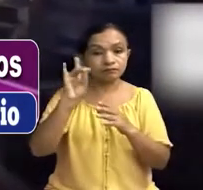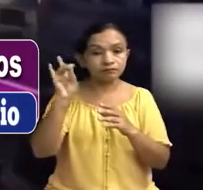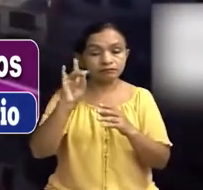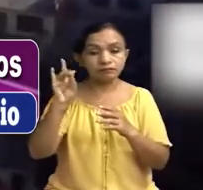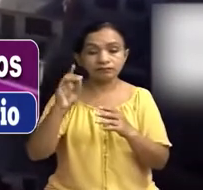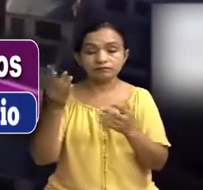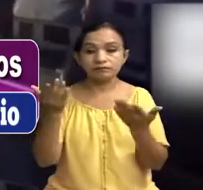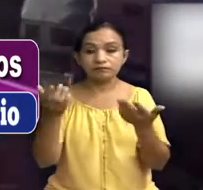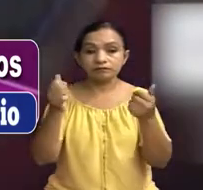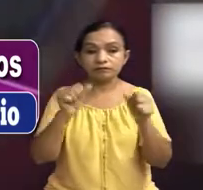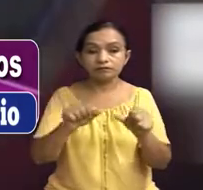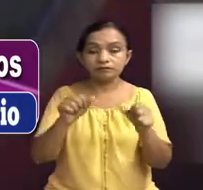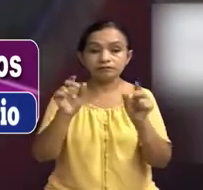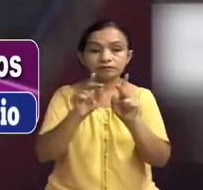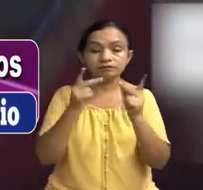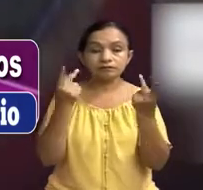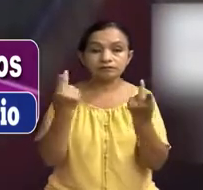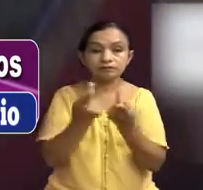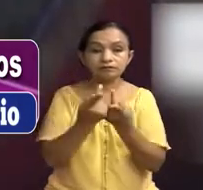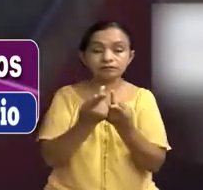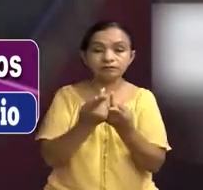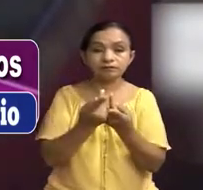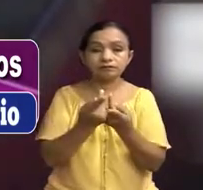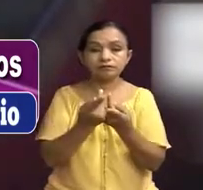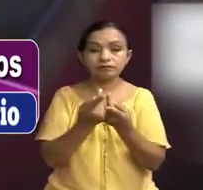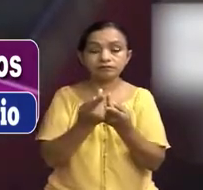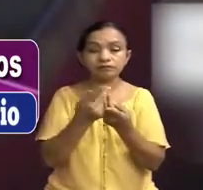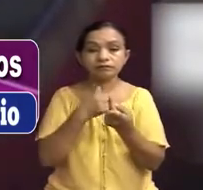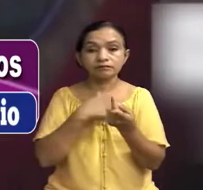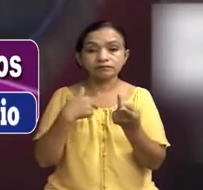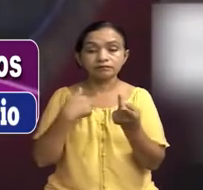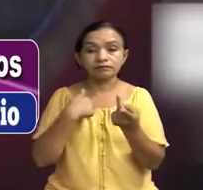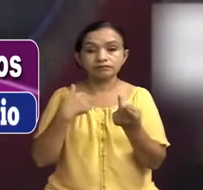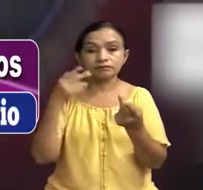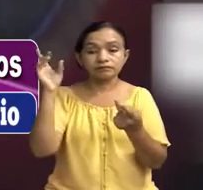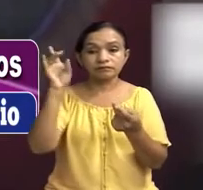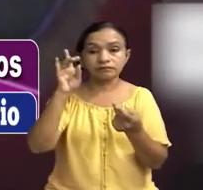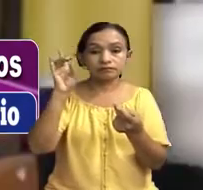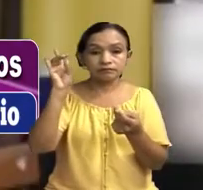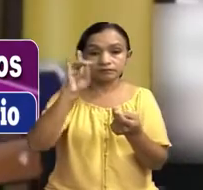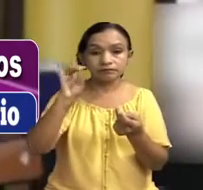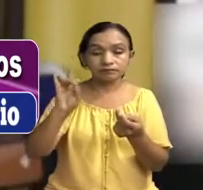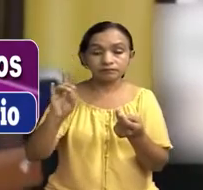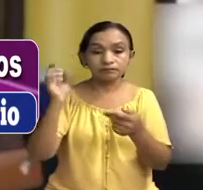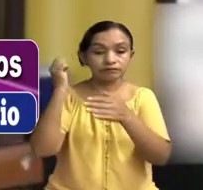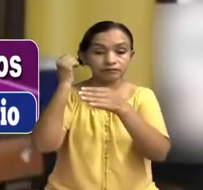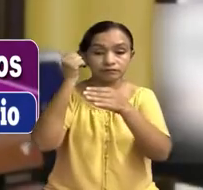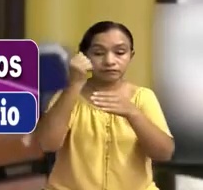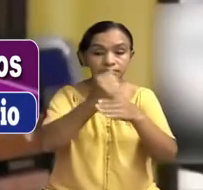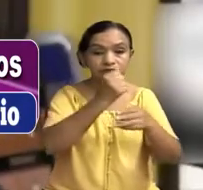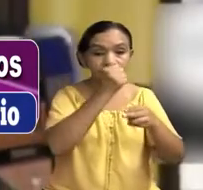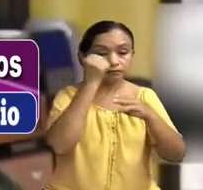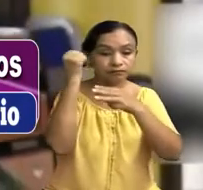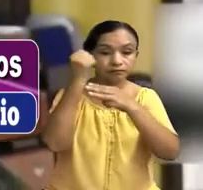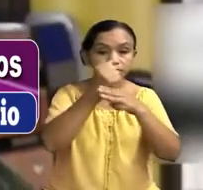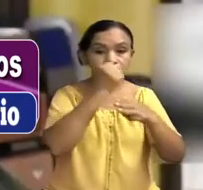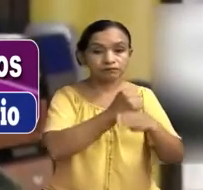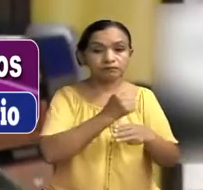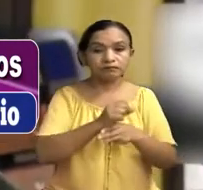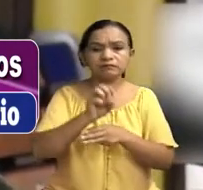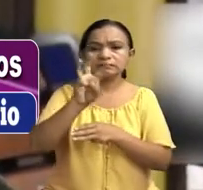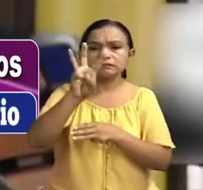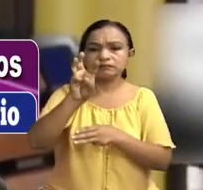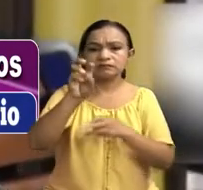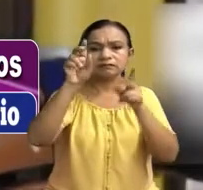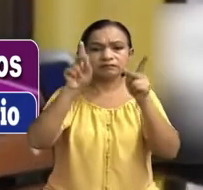sobre todo de la resistencia del pueblo y que está planteada ahorita en Bolivia, pese a que han asesinado como a 30 personas ya,